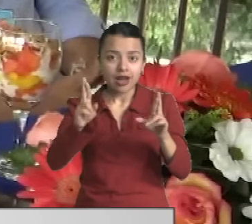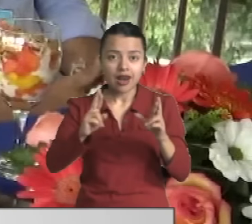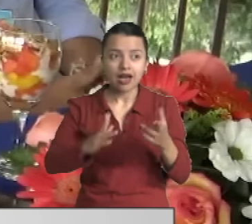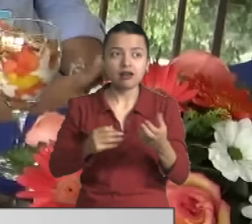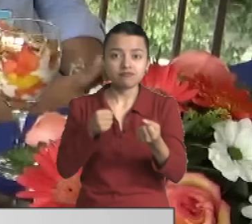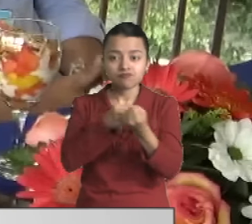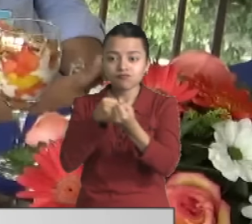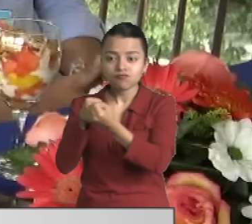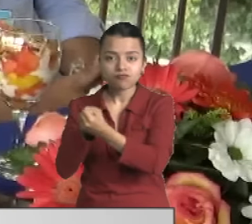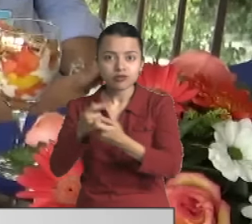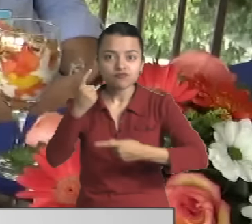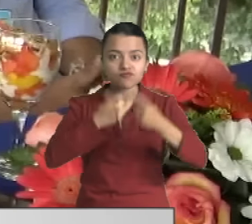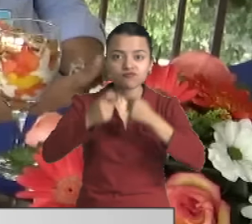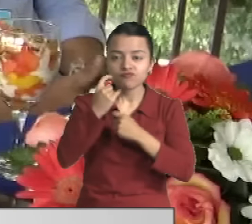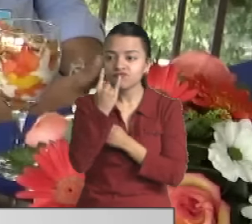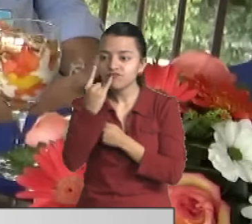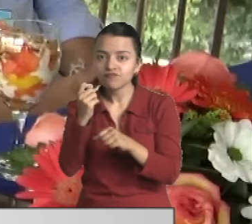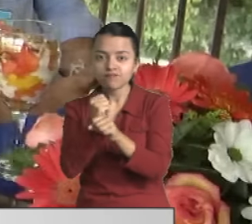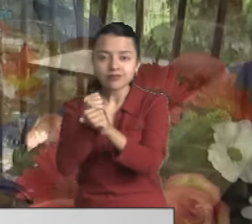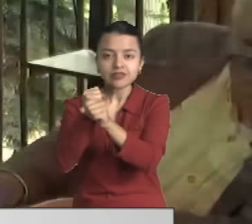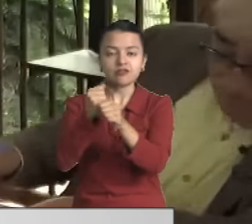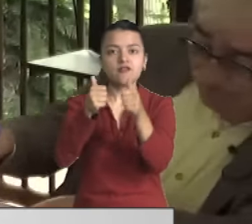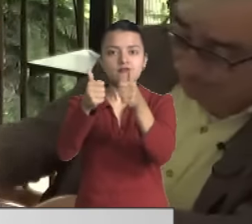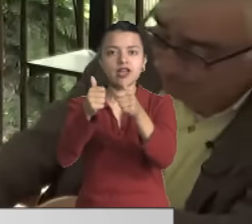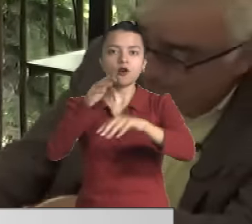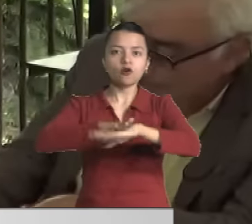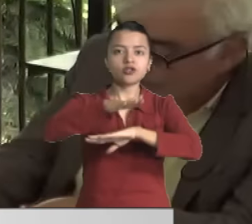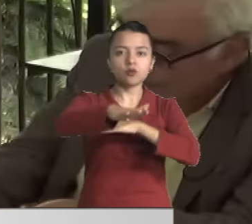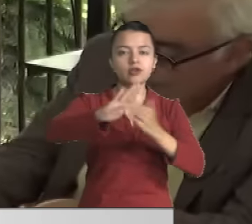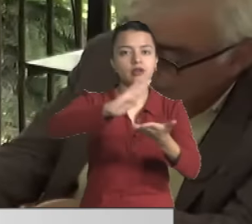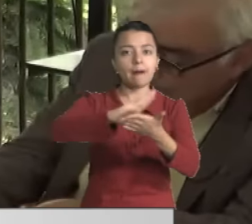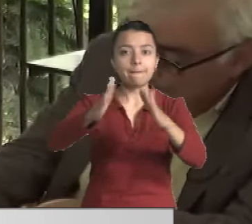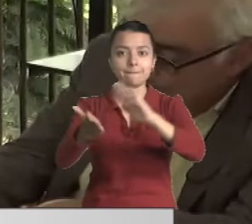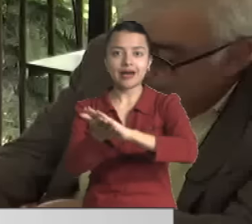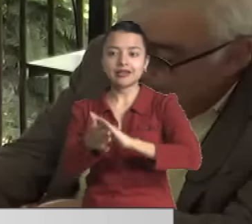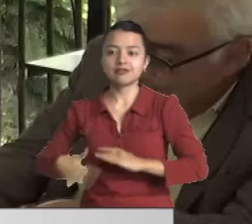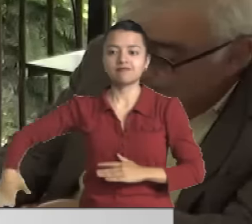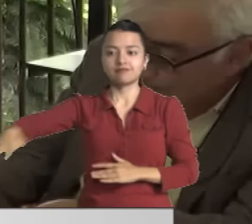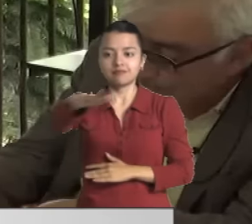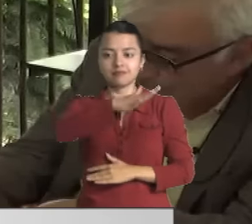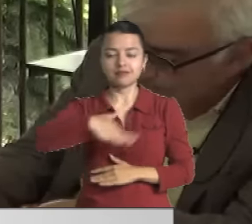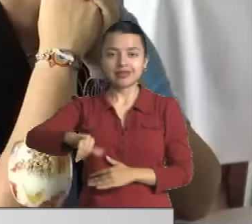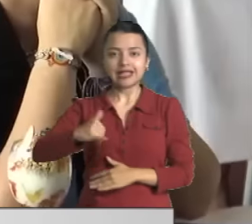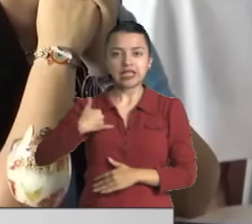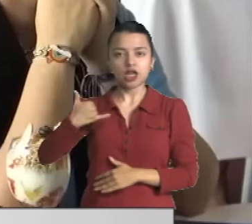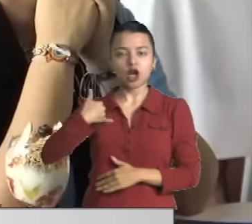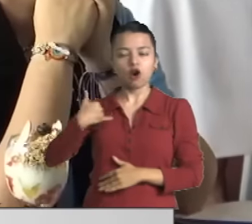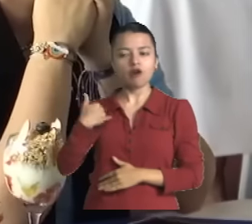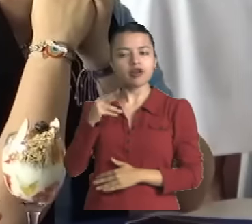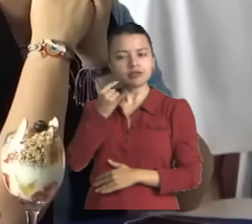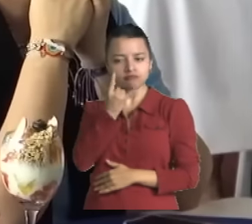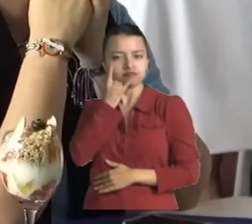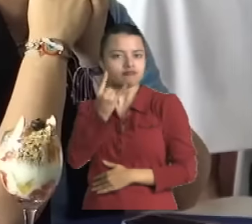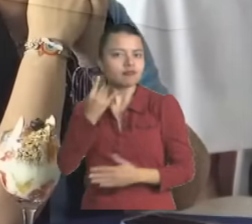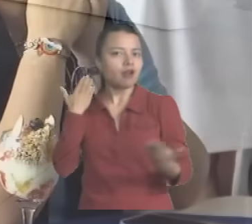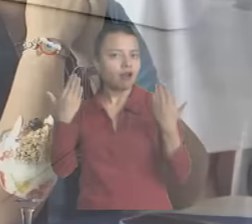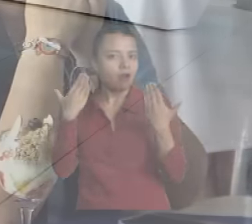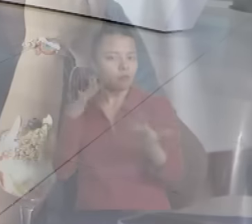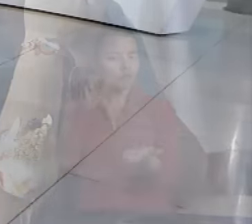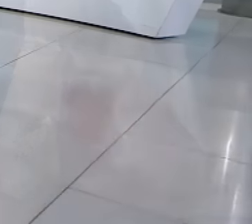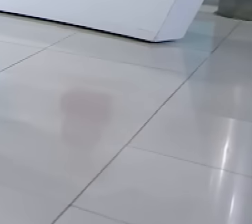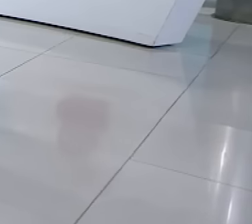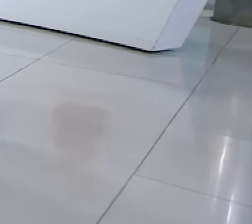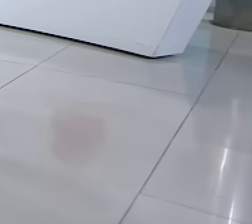cada uno de sus territorios a través de sus productos y sobre todo que los jóvenes vean en el campo una oportunidad para sembrar cosas